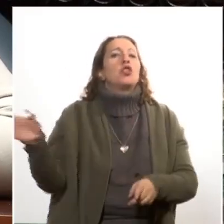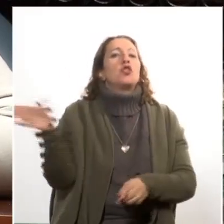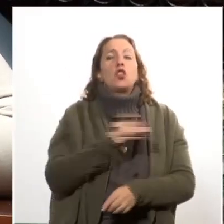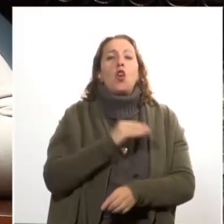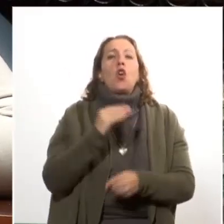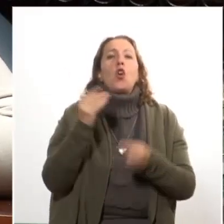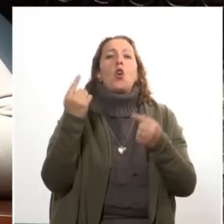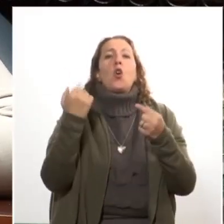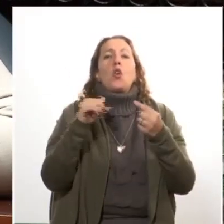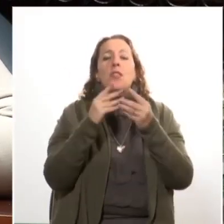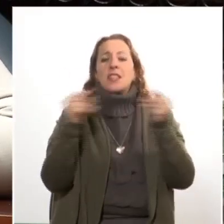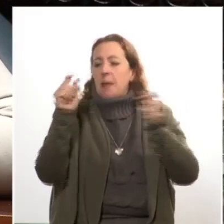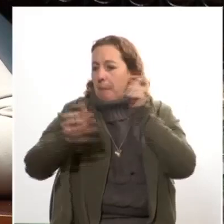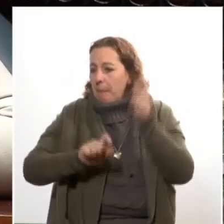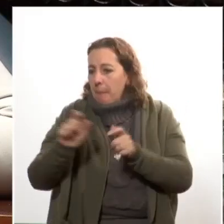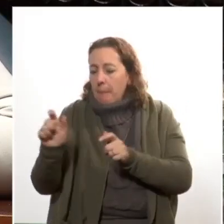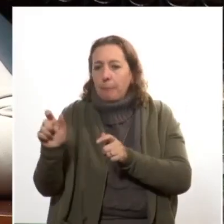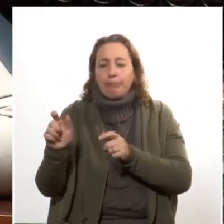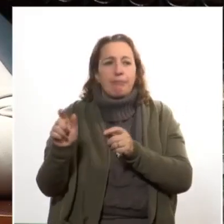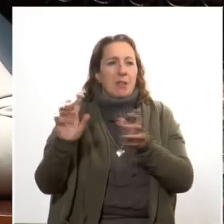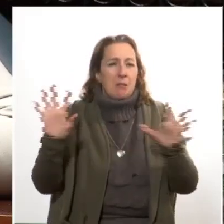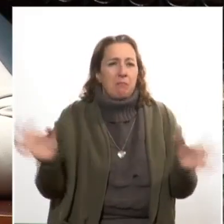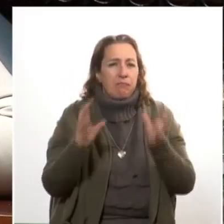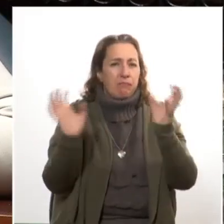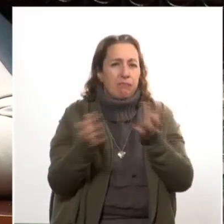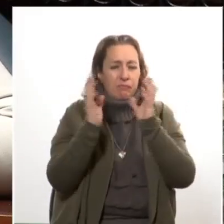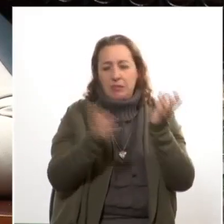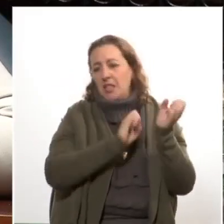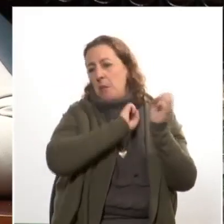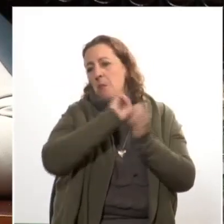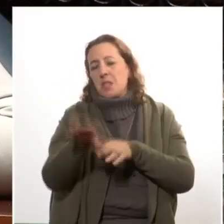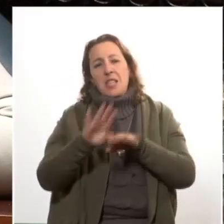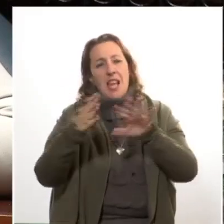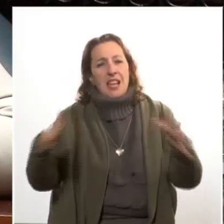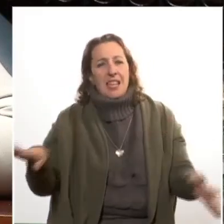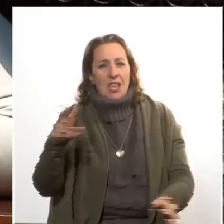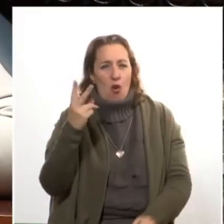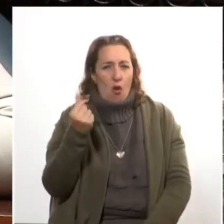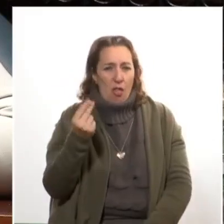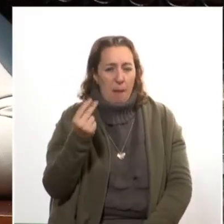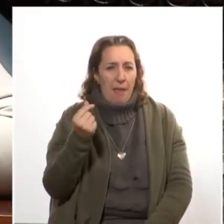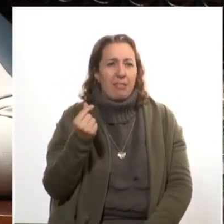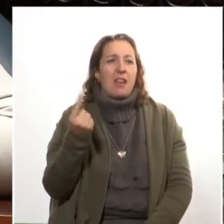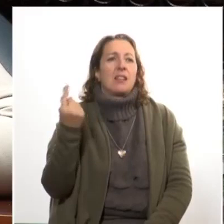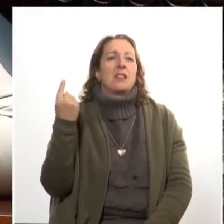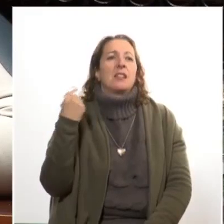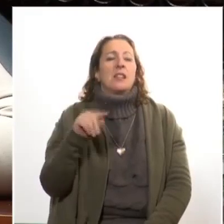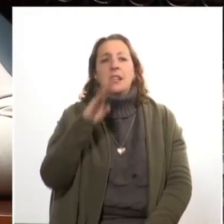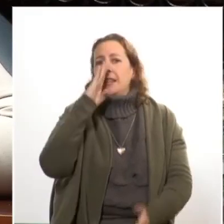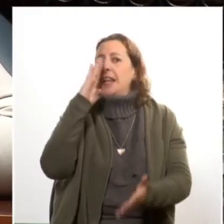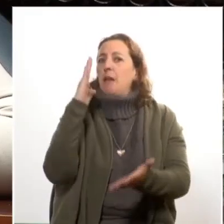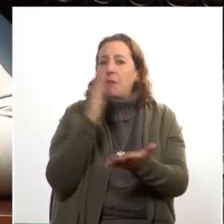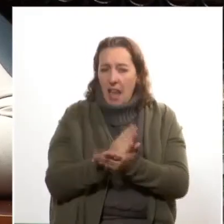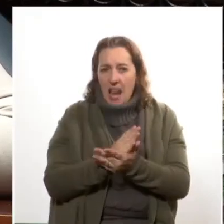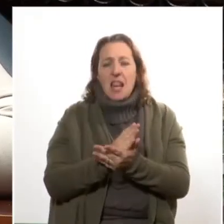habían sido incinerados y arrojado sus cenizas al Río de la Plata. Una mentira más. Y sobre todo ha